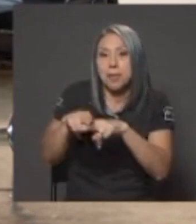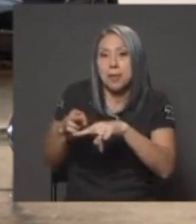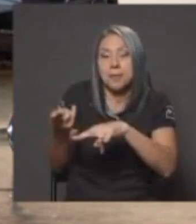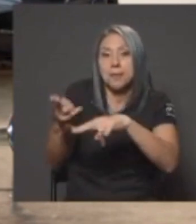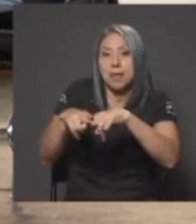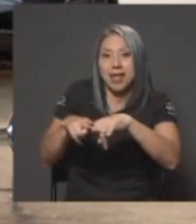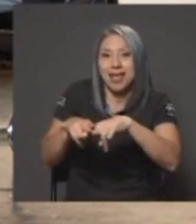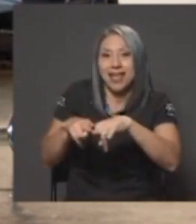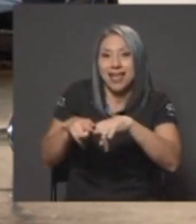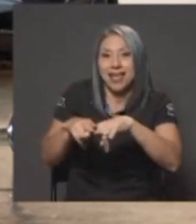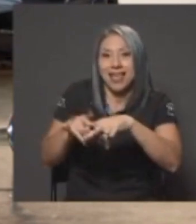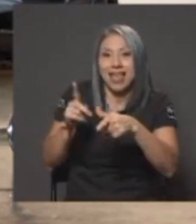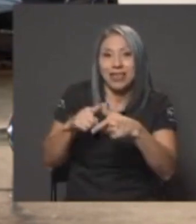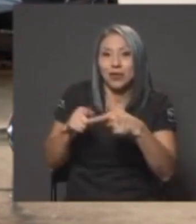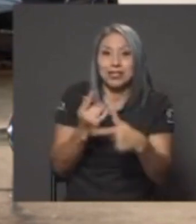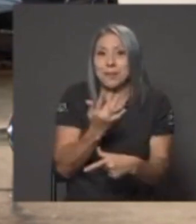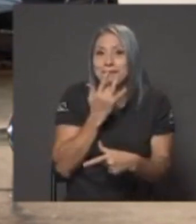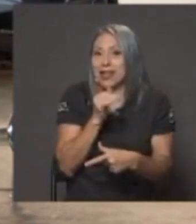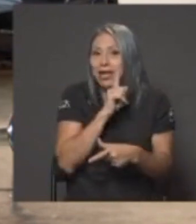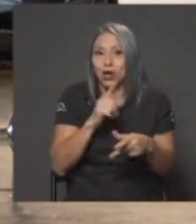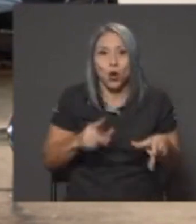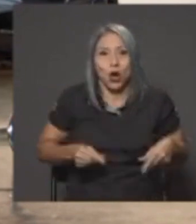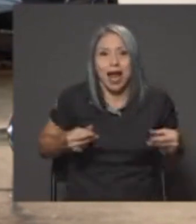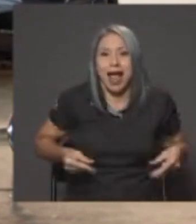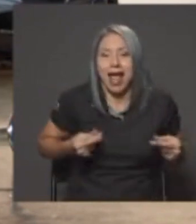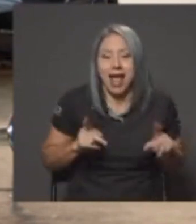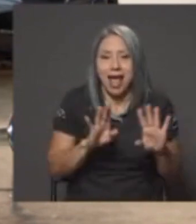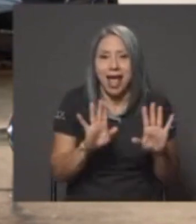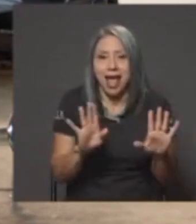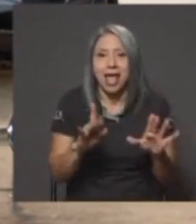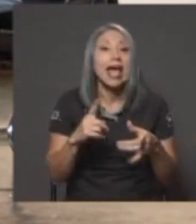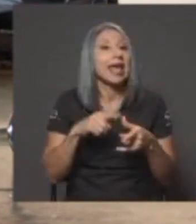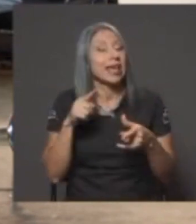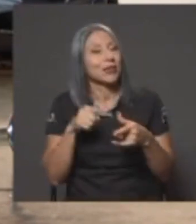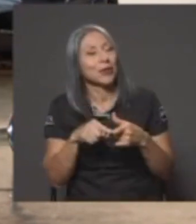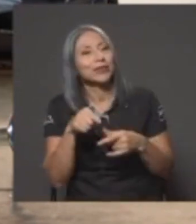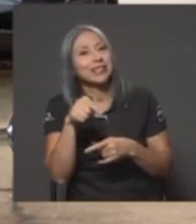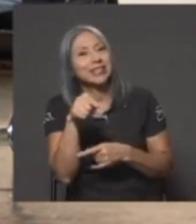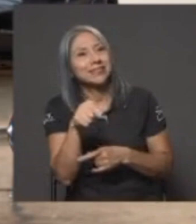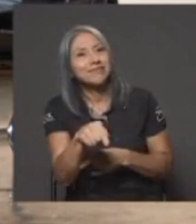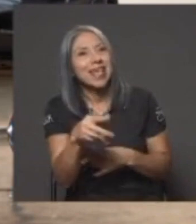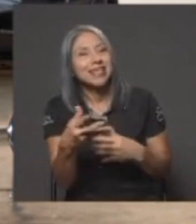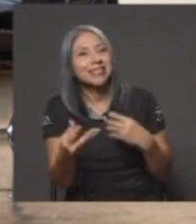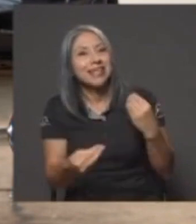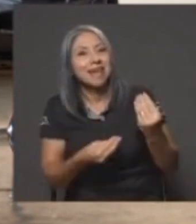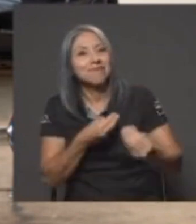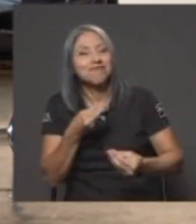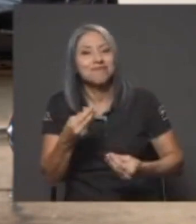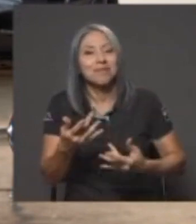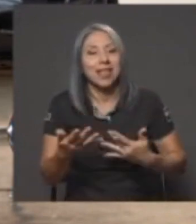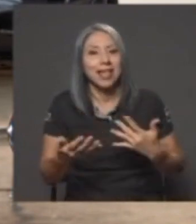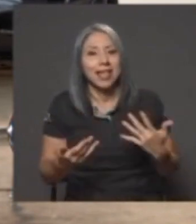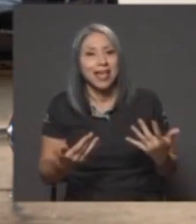en lugar de consumir, y entonces esa fiebre por ir